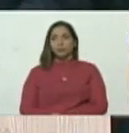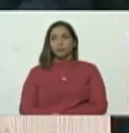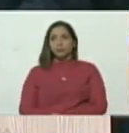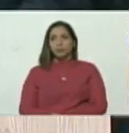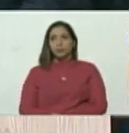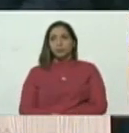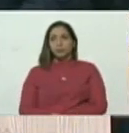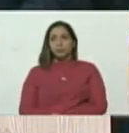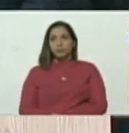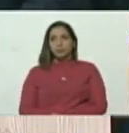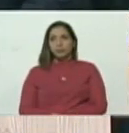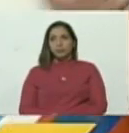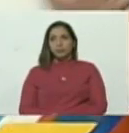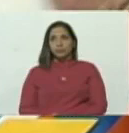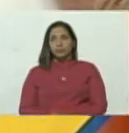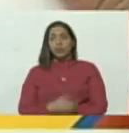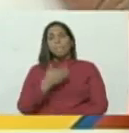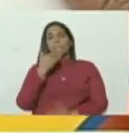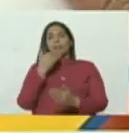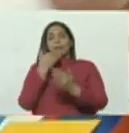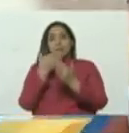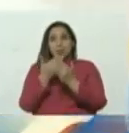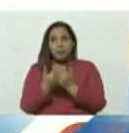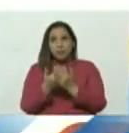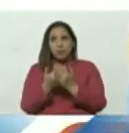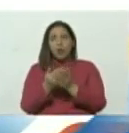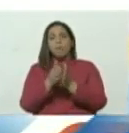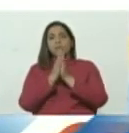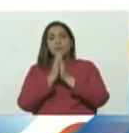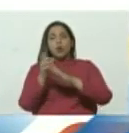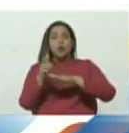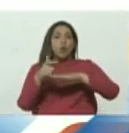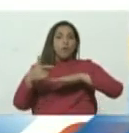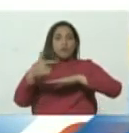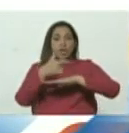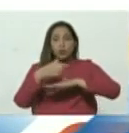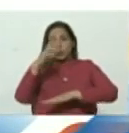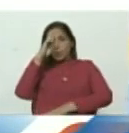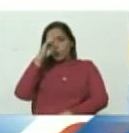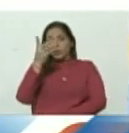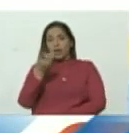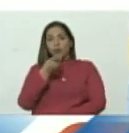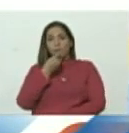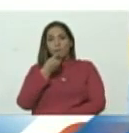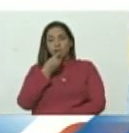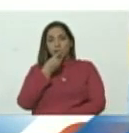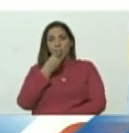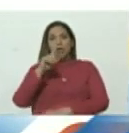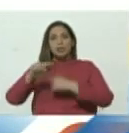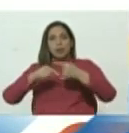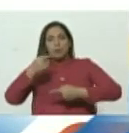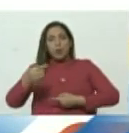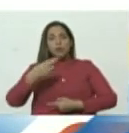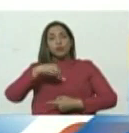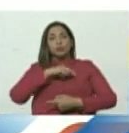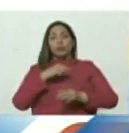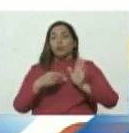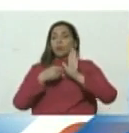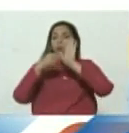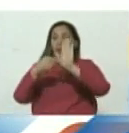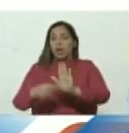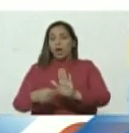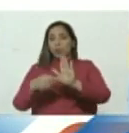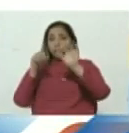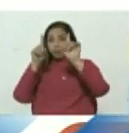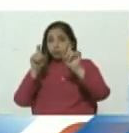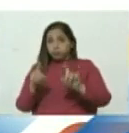Le pedimos al gobierno de República Dominicana, después de que hemos mostrado la evidencia